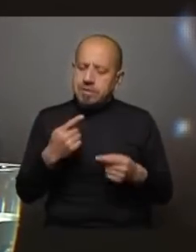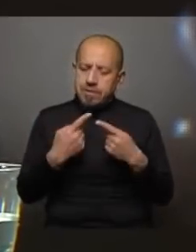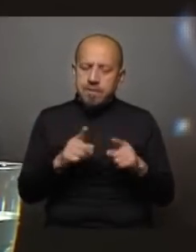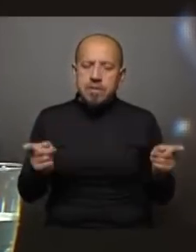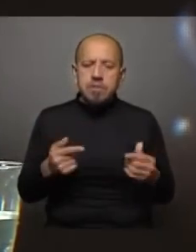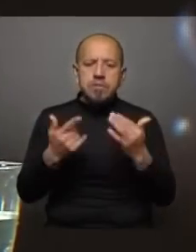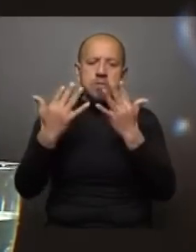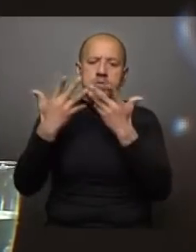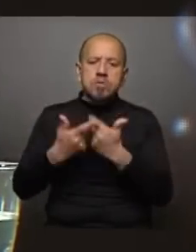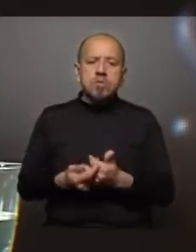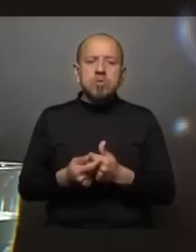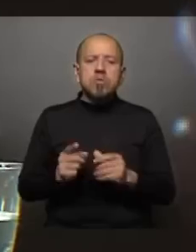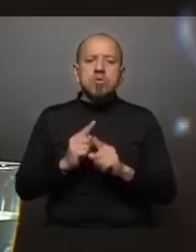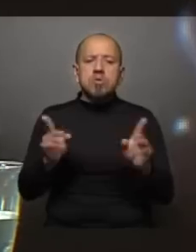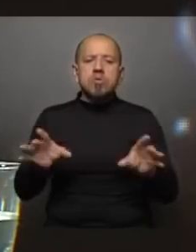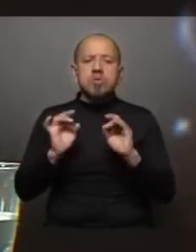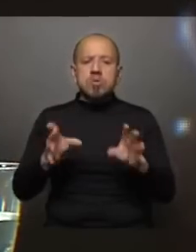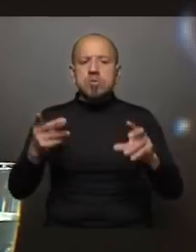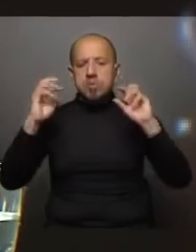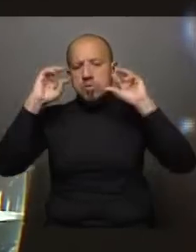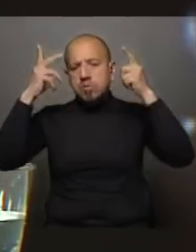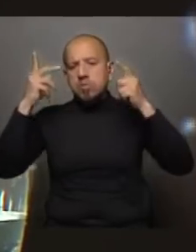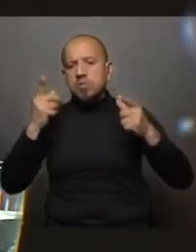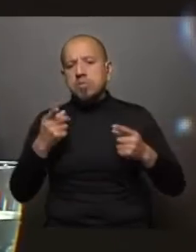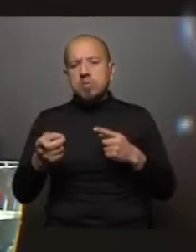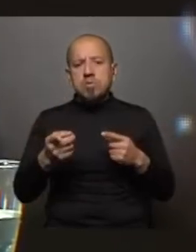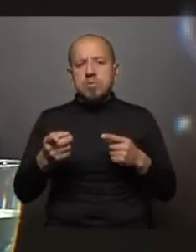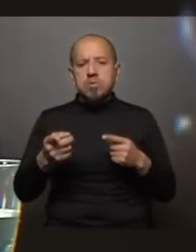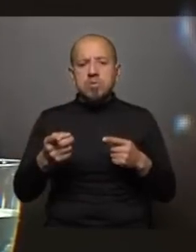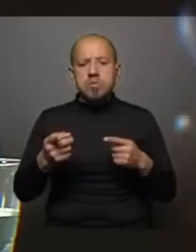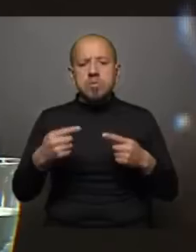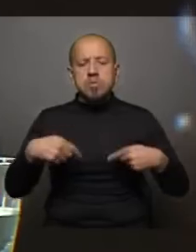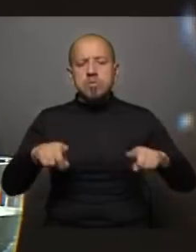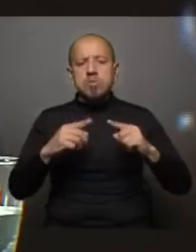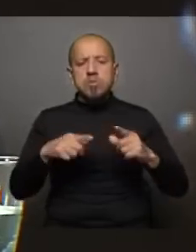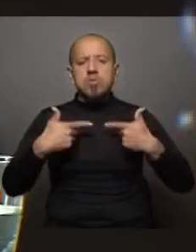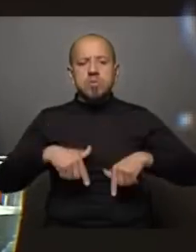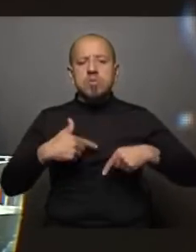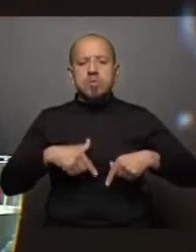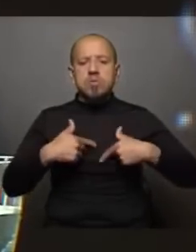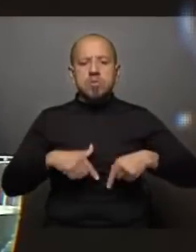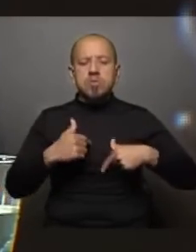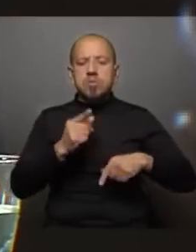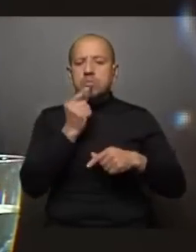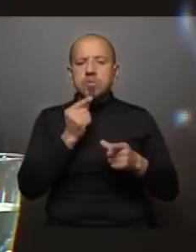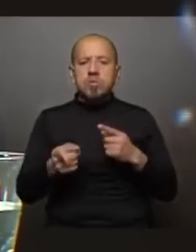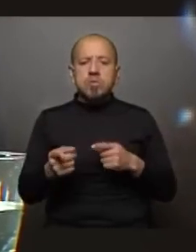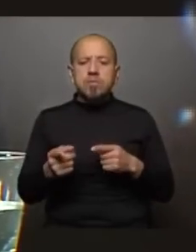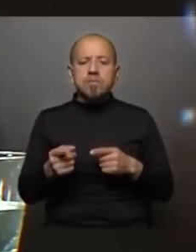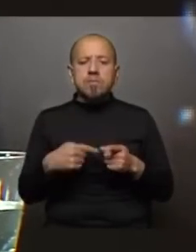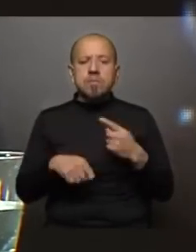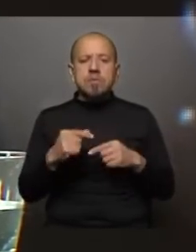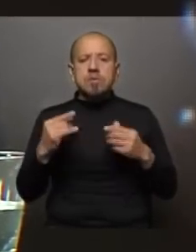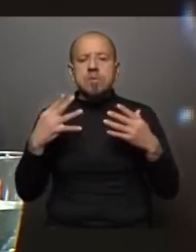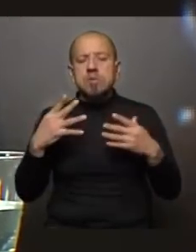estructural que tenga que ver No solo con la violencia a la tarea de Ministerio del interior sino que tiene que ver con salud